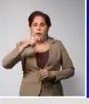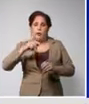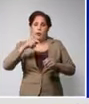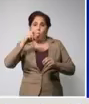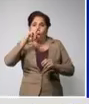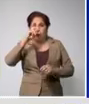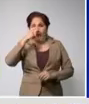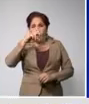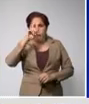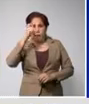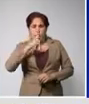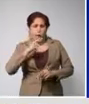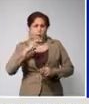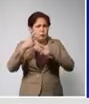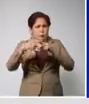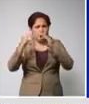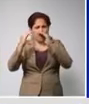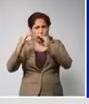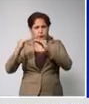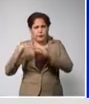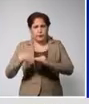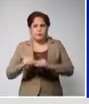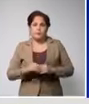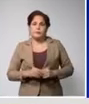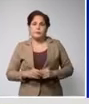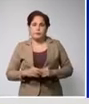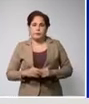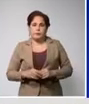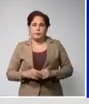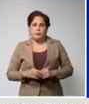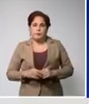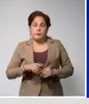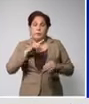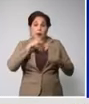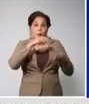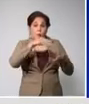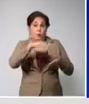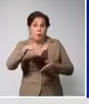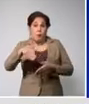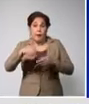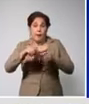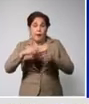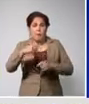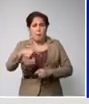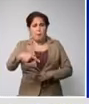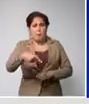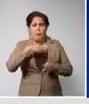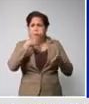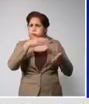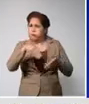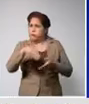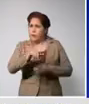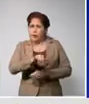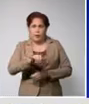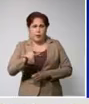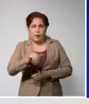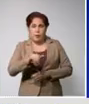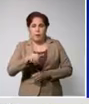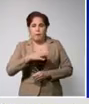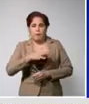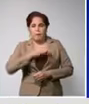Ucrania, Hungría, República Checa. Fallecen el mayor número ayer en el mundo también en